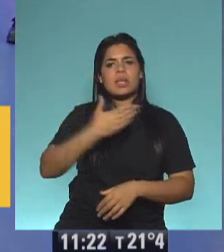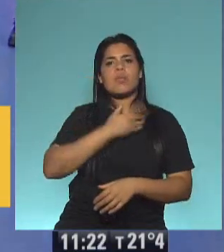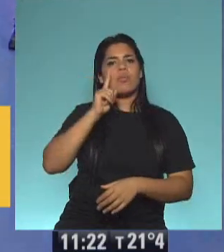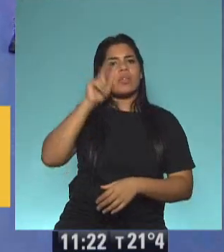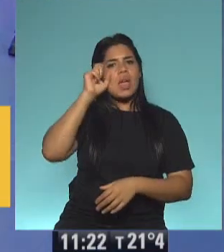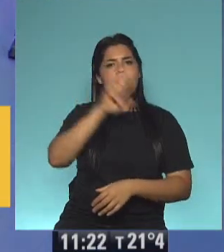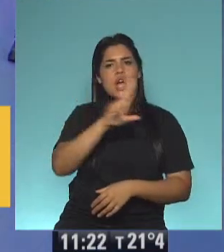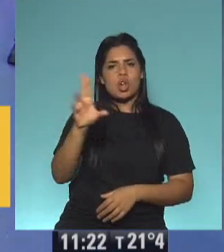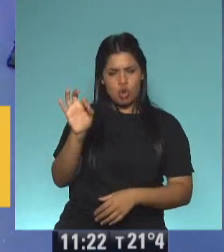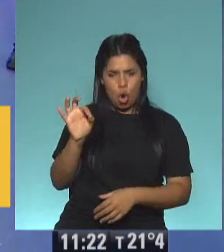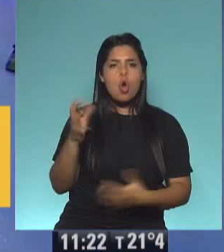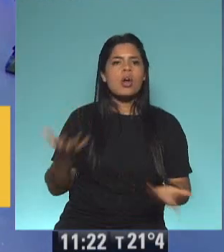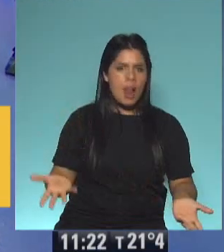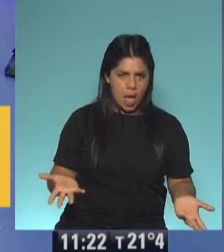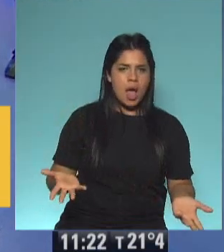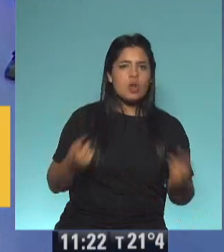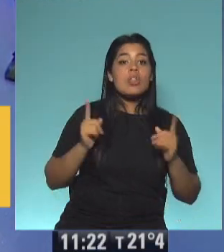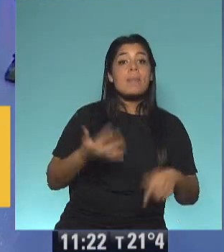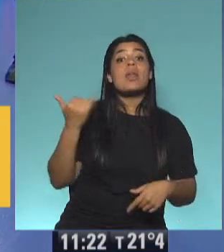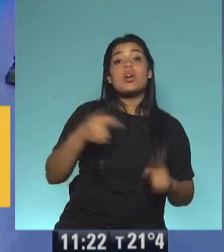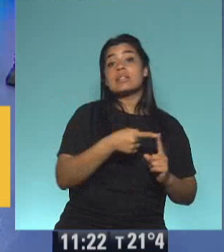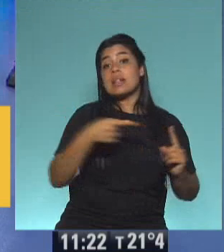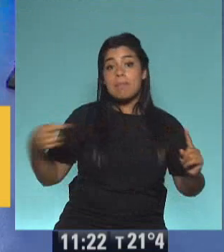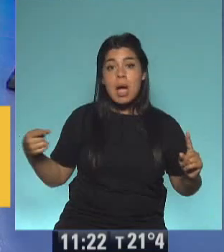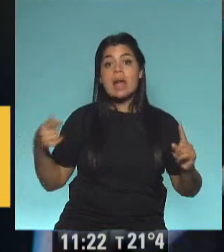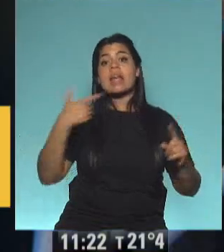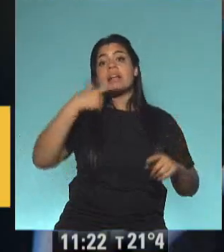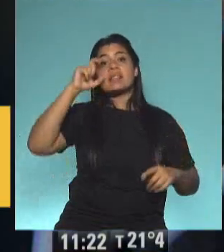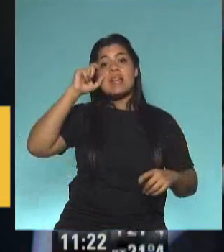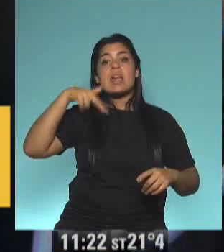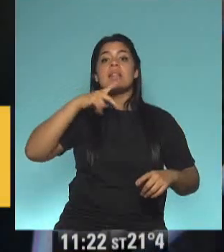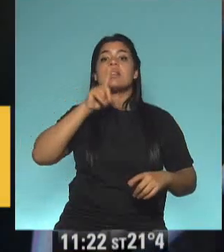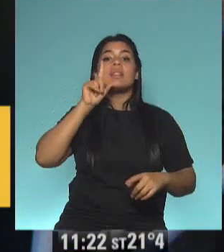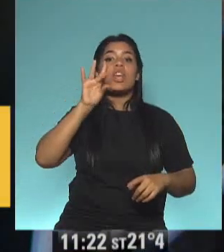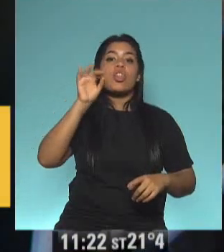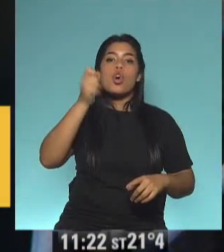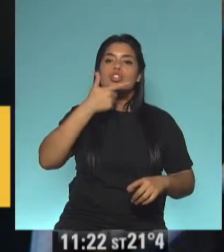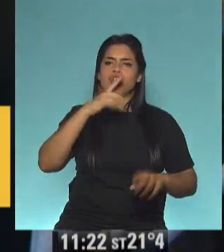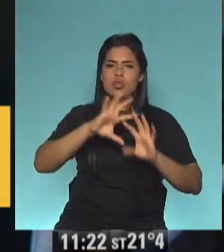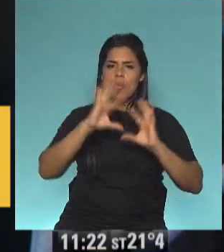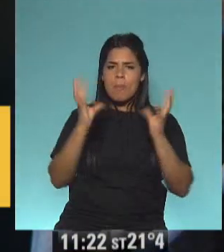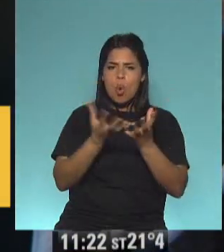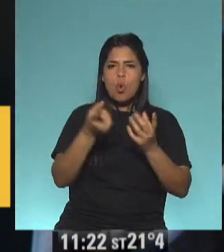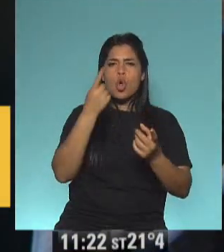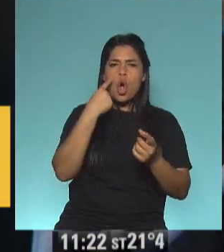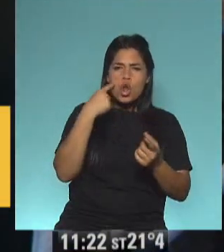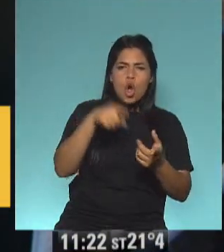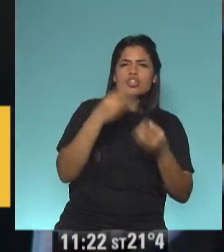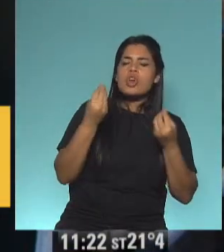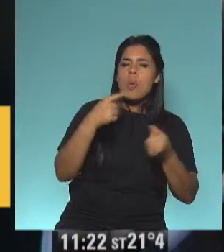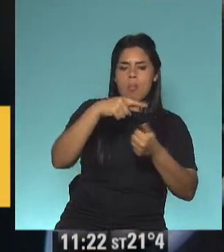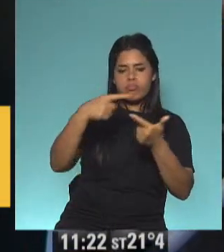también en nuestra Semana de los Sentidos, ¿verdad? Sí, exactamente. Toda la semana nos estamos